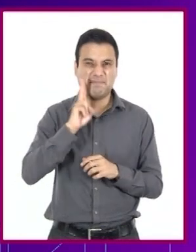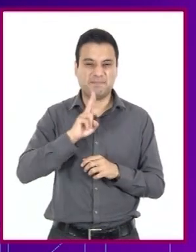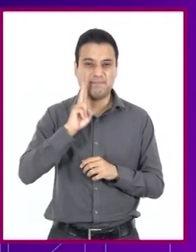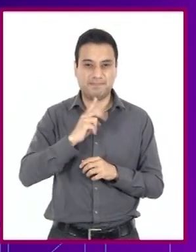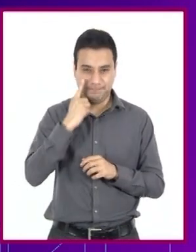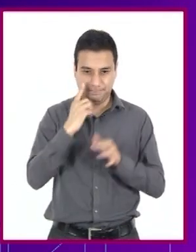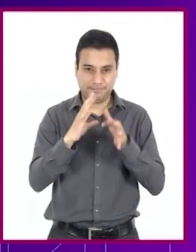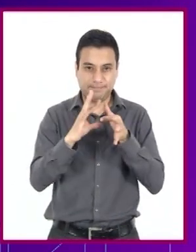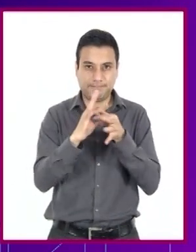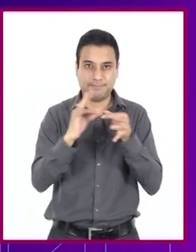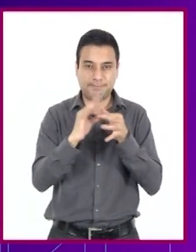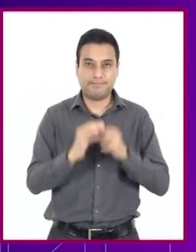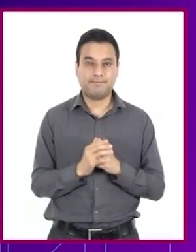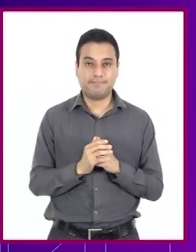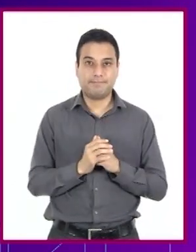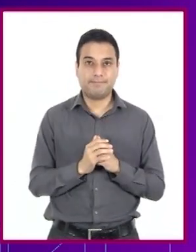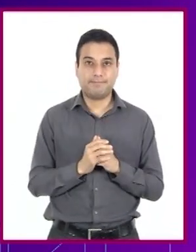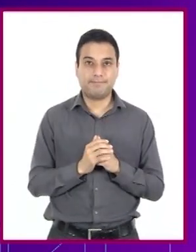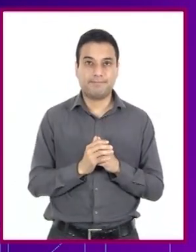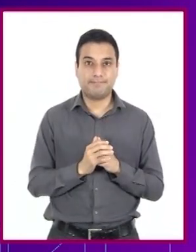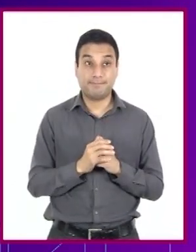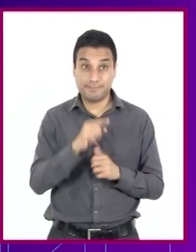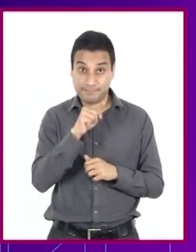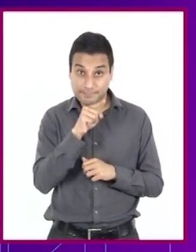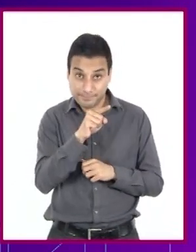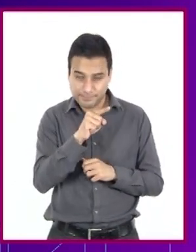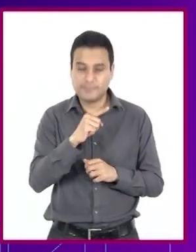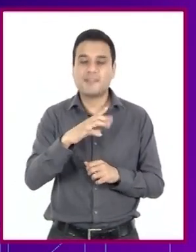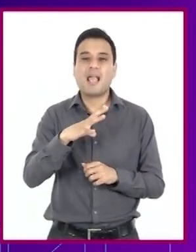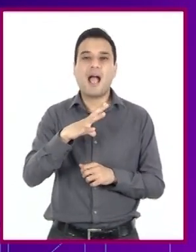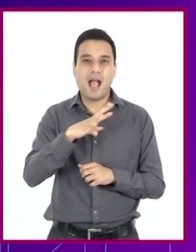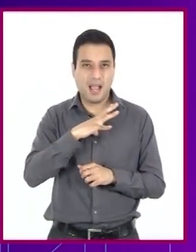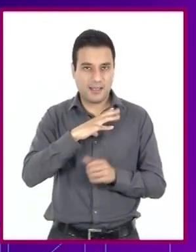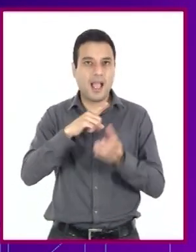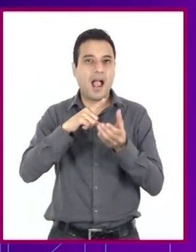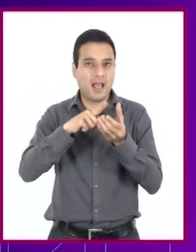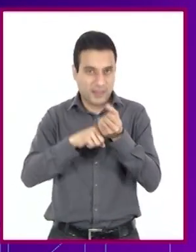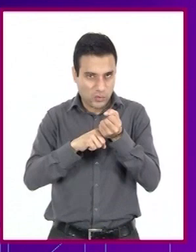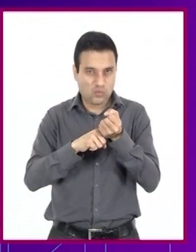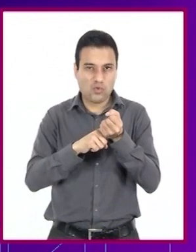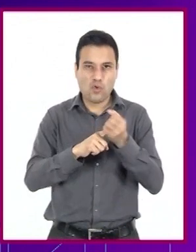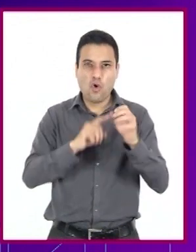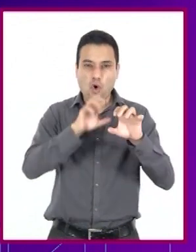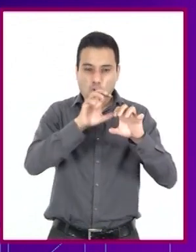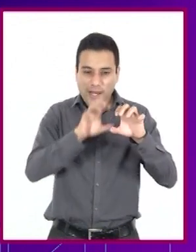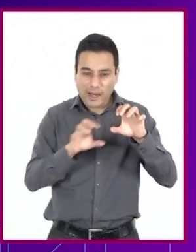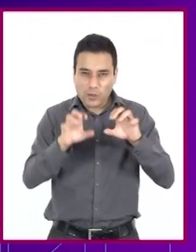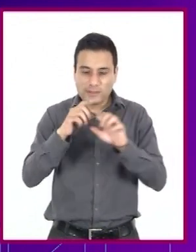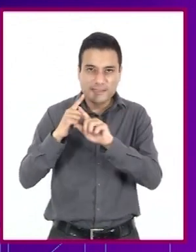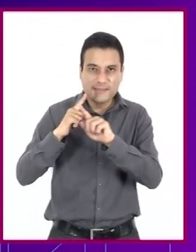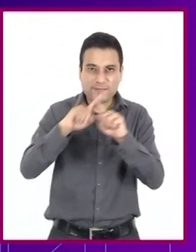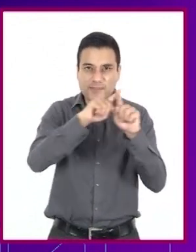se encuentran todos los organelos. ¿De qué estructura estamos hablando?